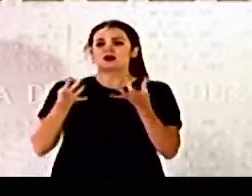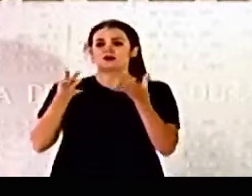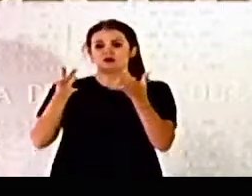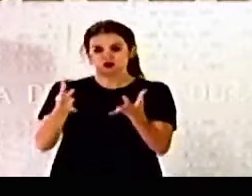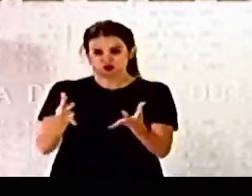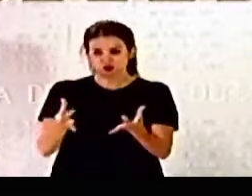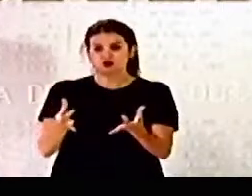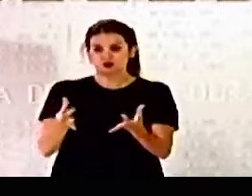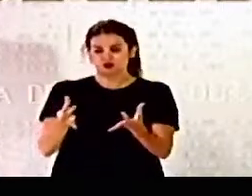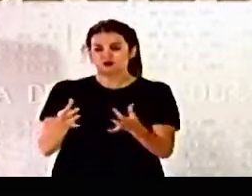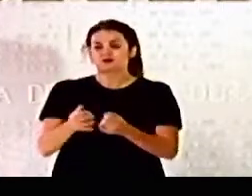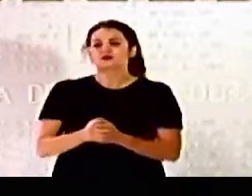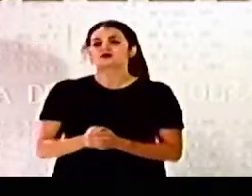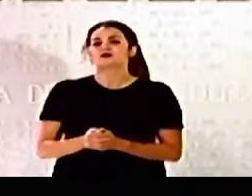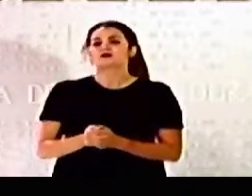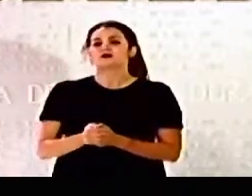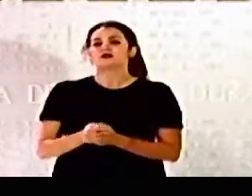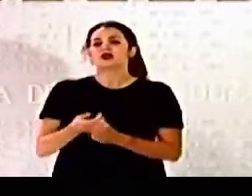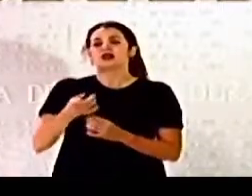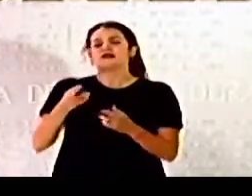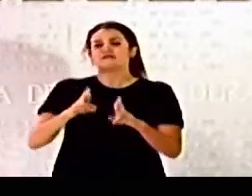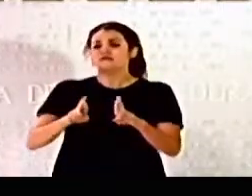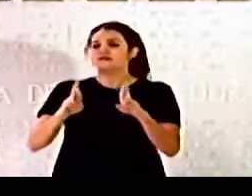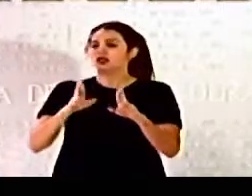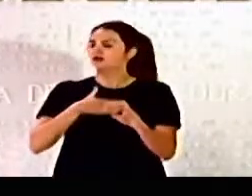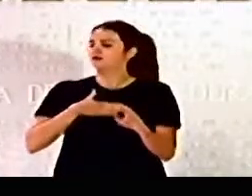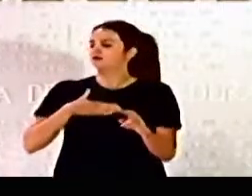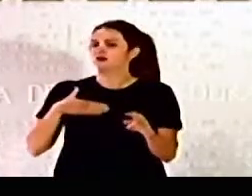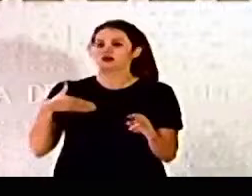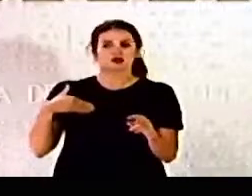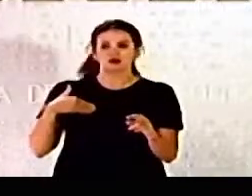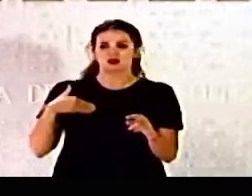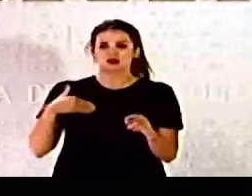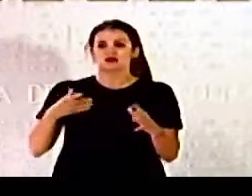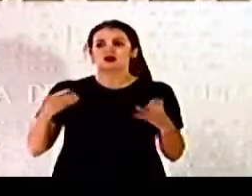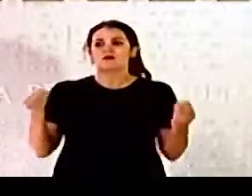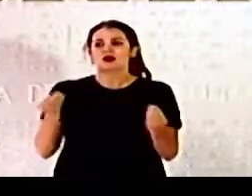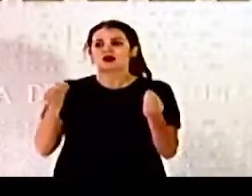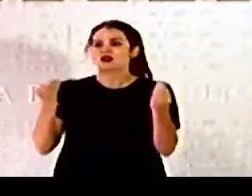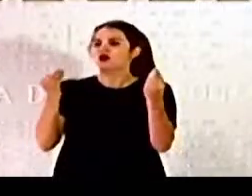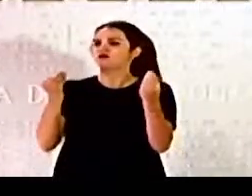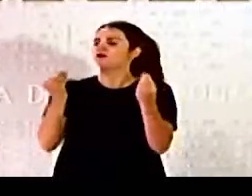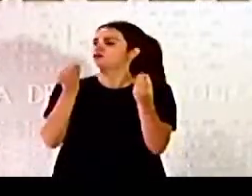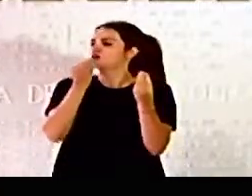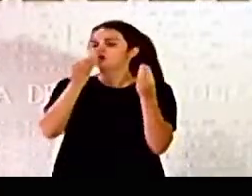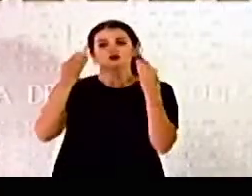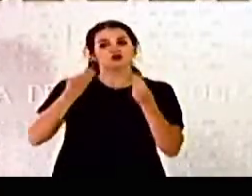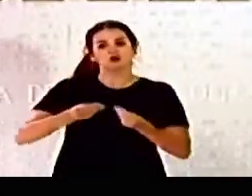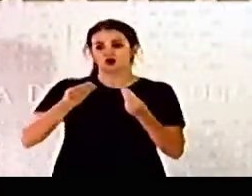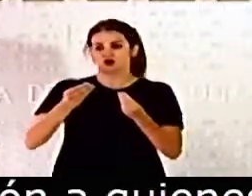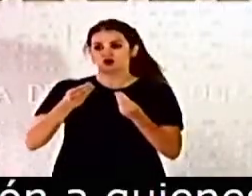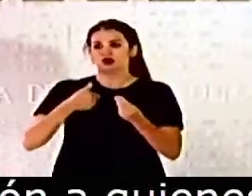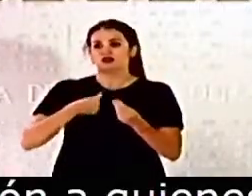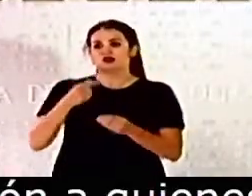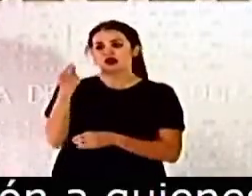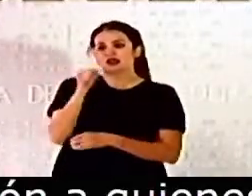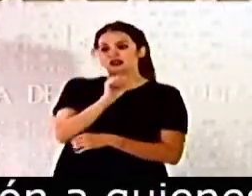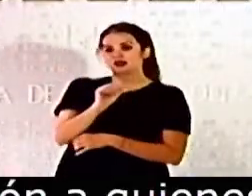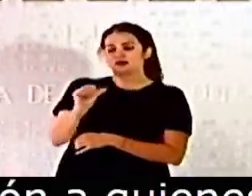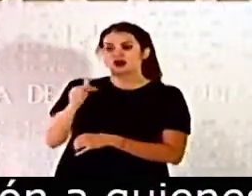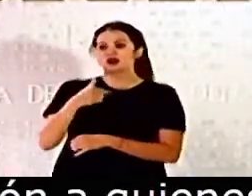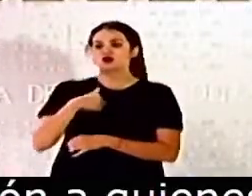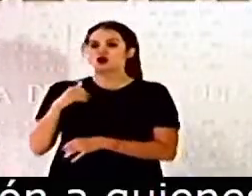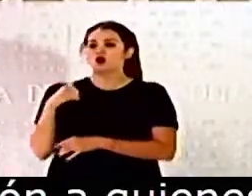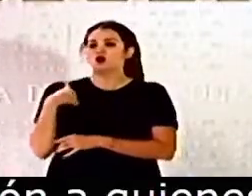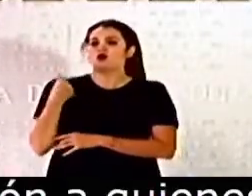la COVID-19. Desearle, insisto, una pronta y completa recuperación. Esta semana tuve la oportunidad de